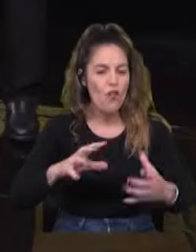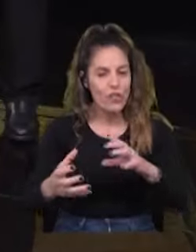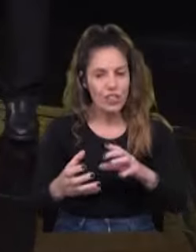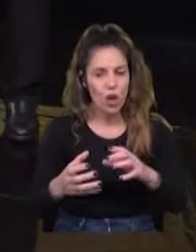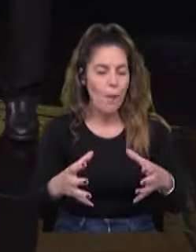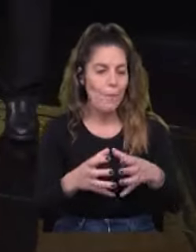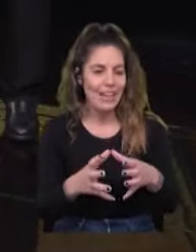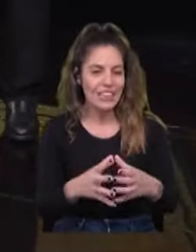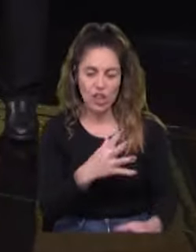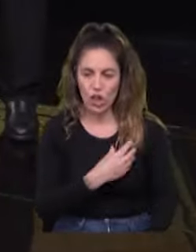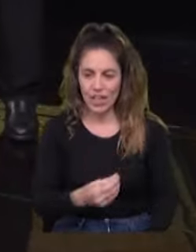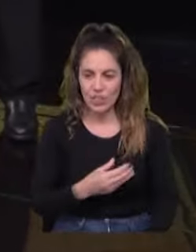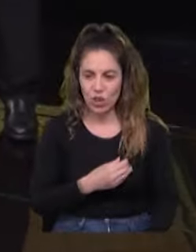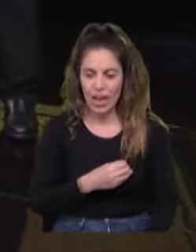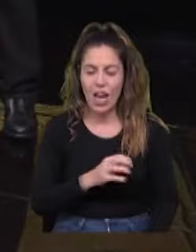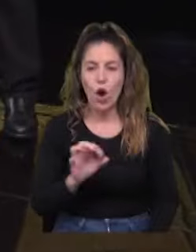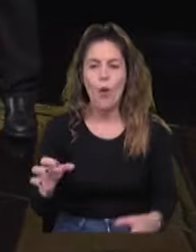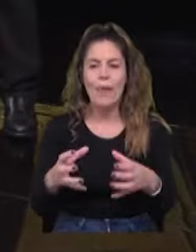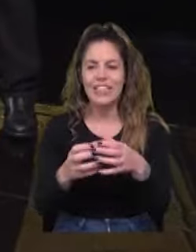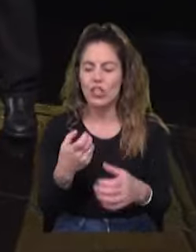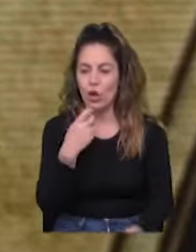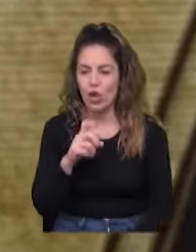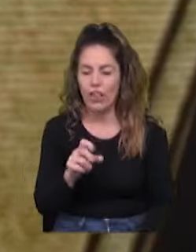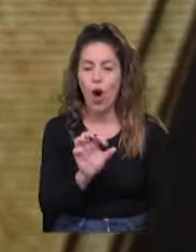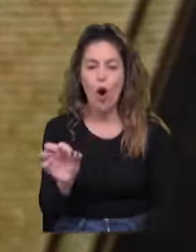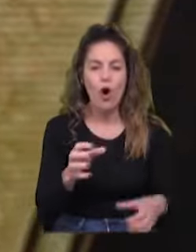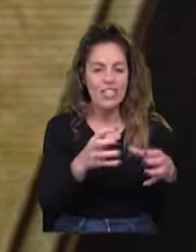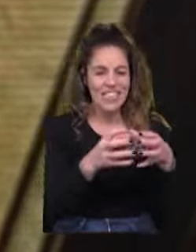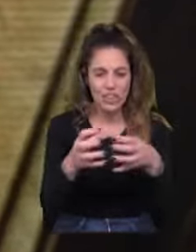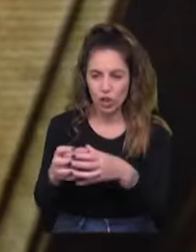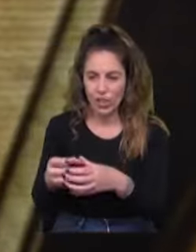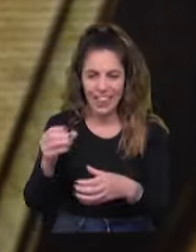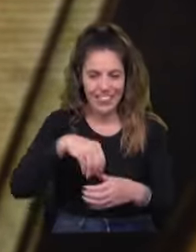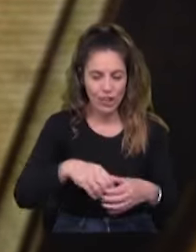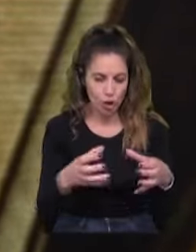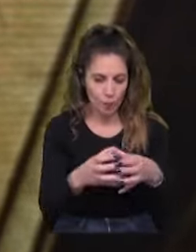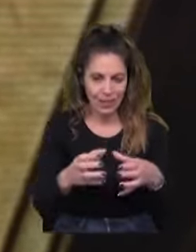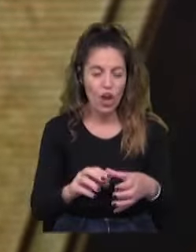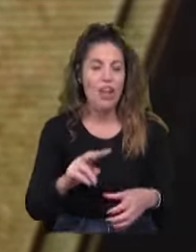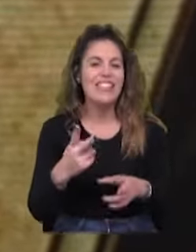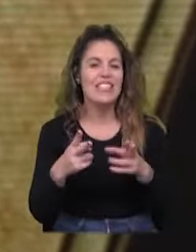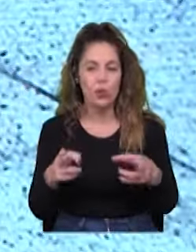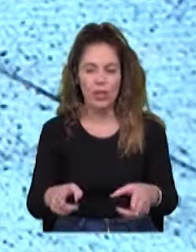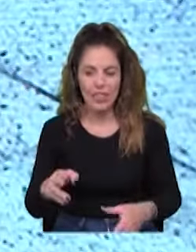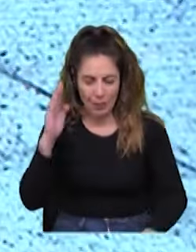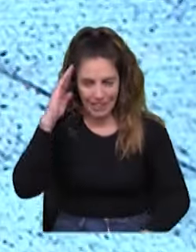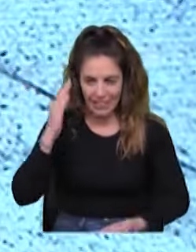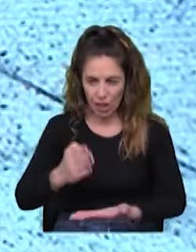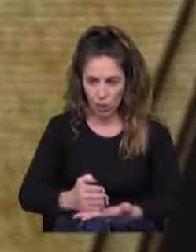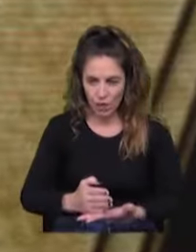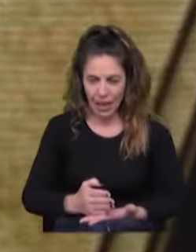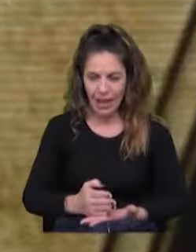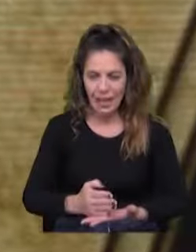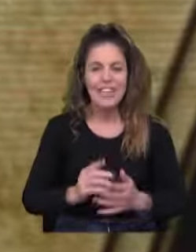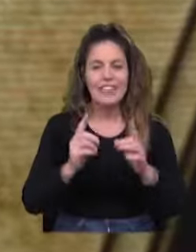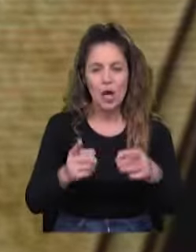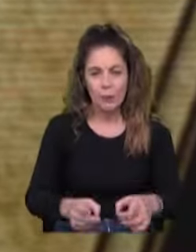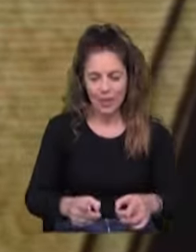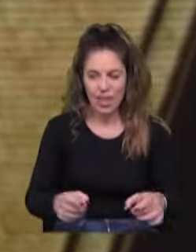o entre sectores de esos ambos partidos después una segunda etapa tiene a la Dictadura como protagonista porque también